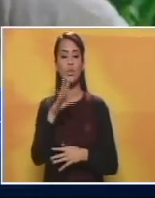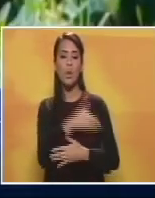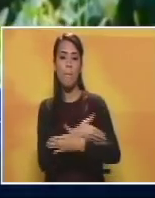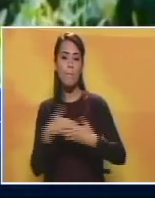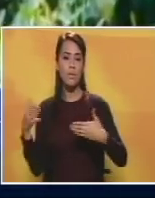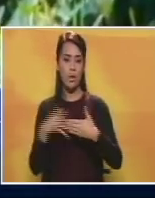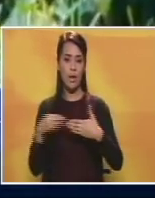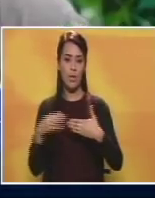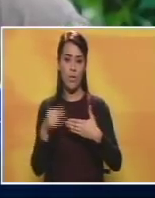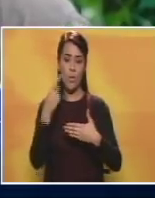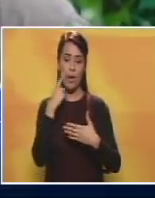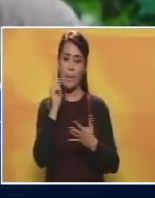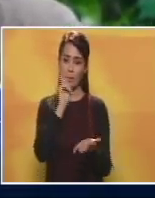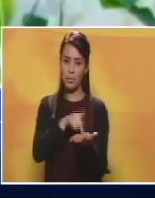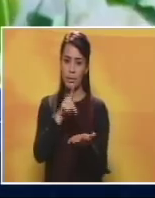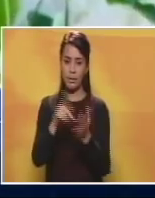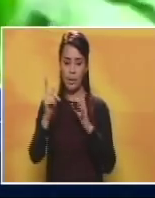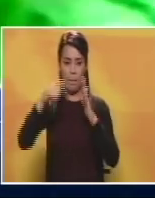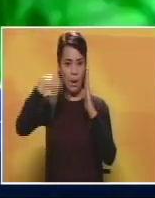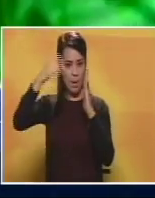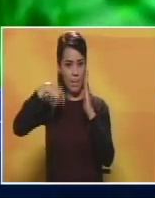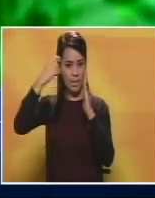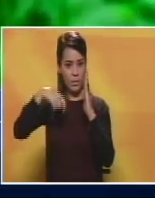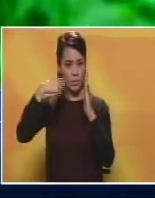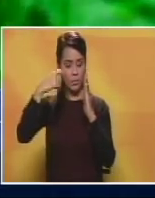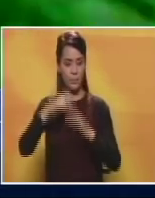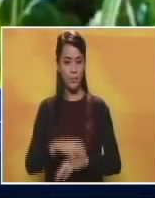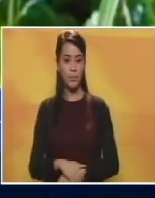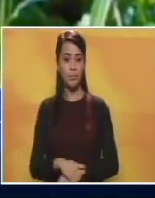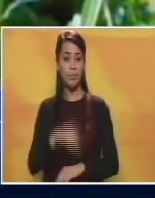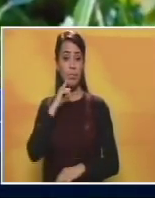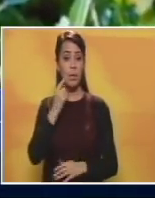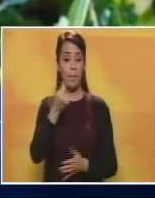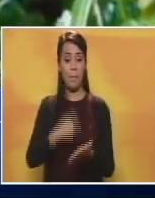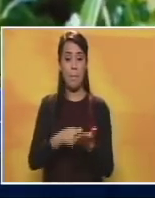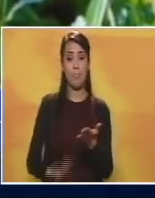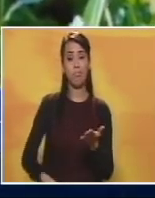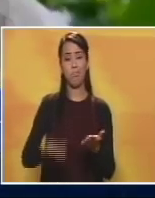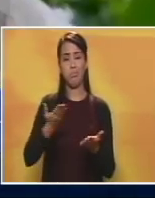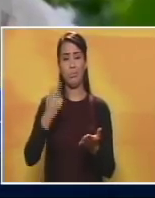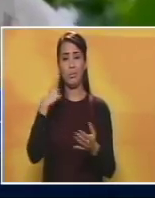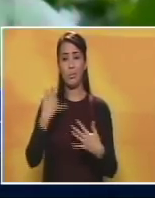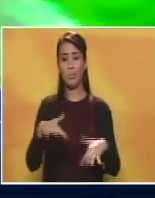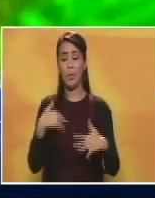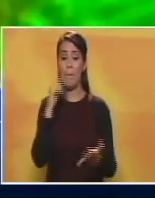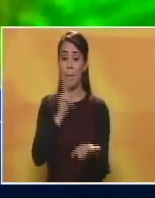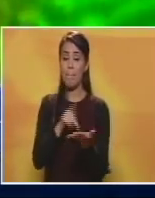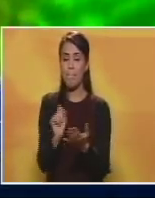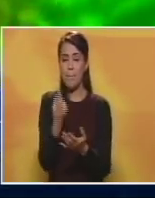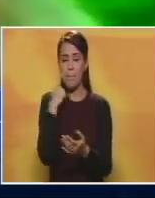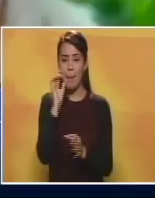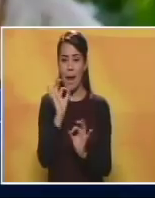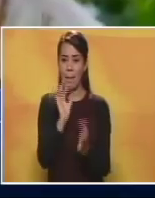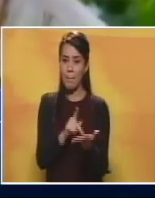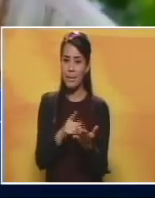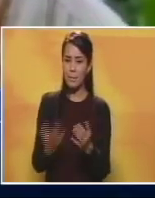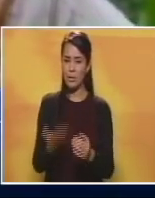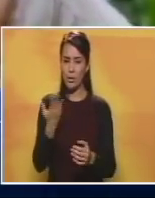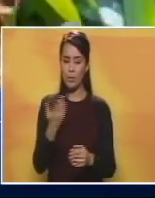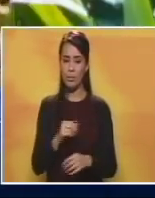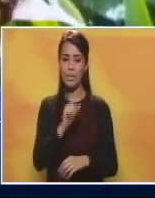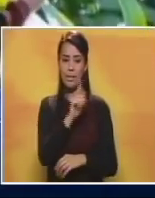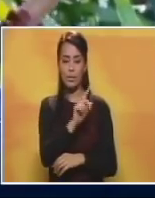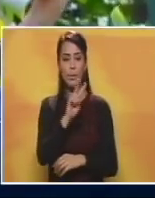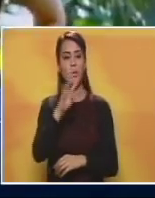millones por su papel en la película The Scorpion King, el mayor salario pagado a un actor en su primer papel protagónico. Facturó